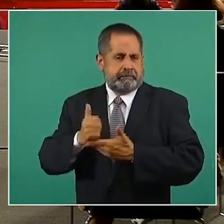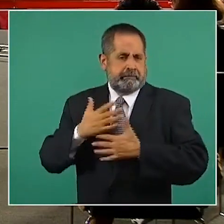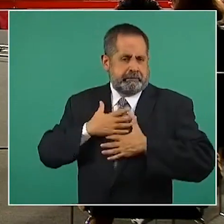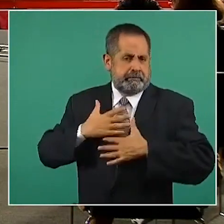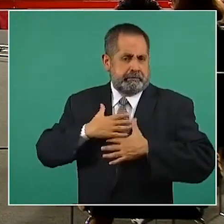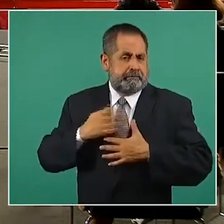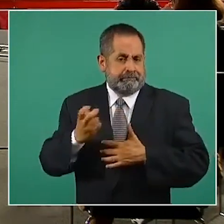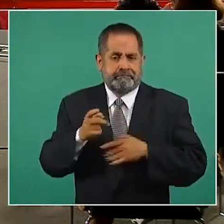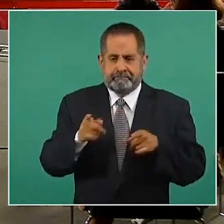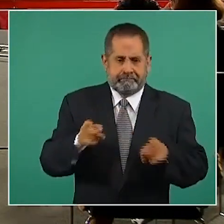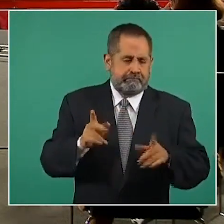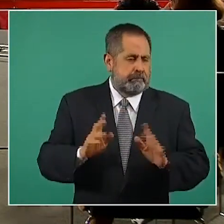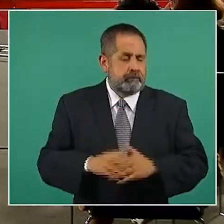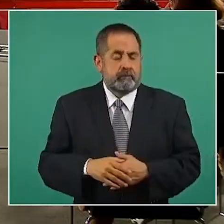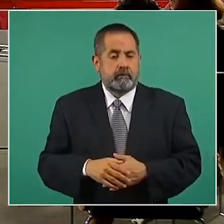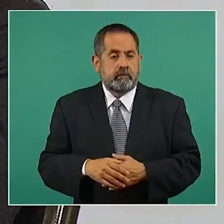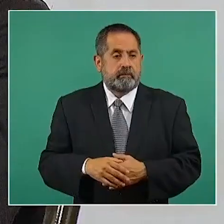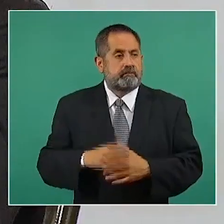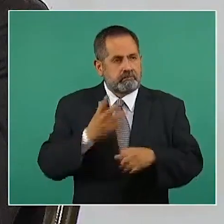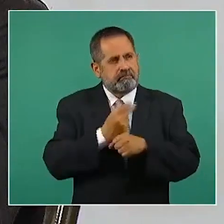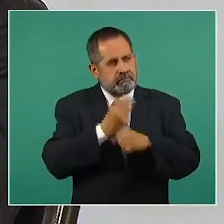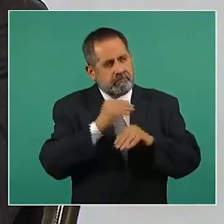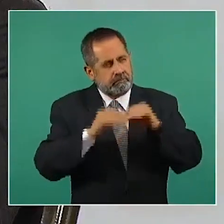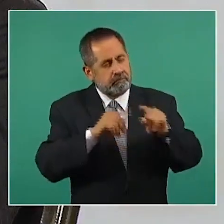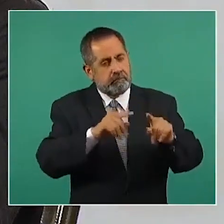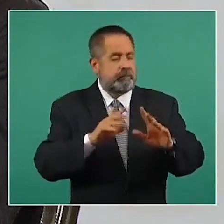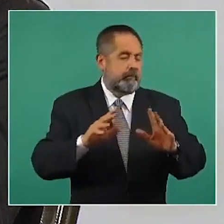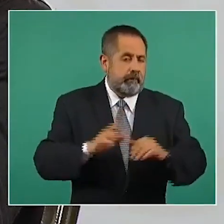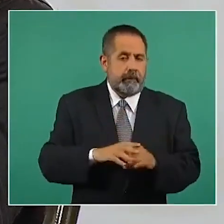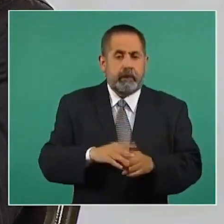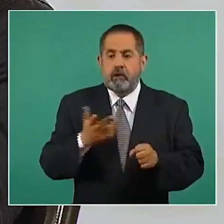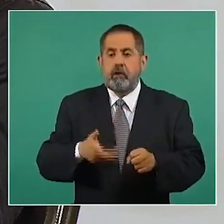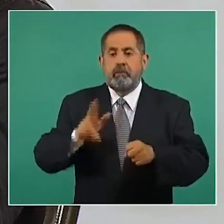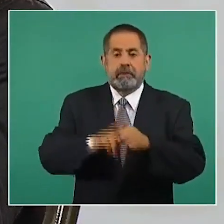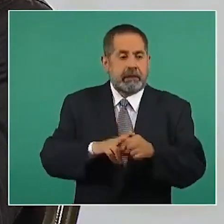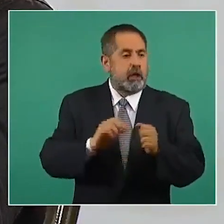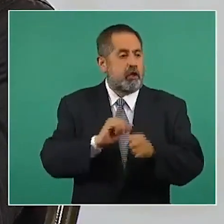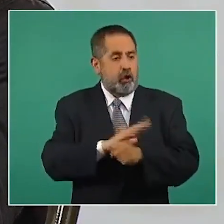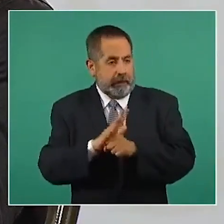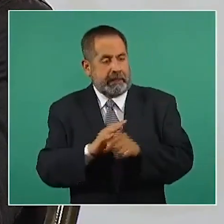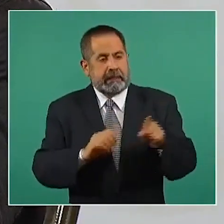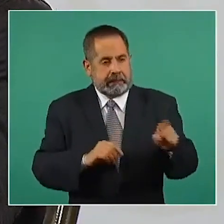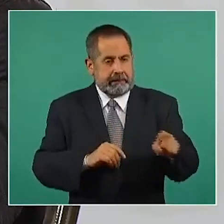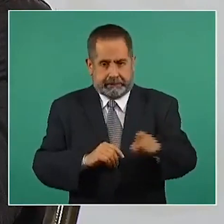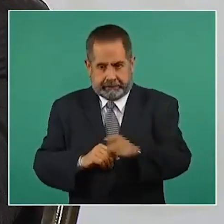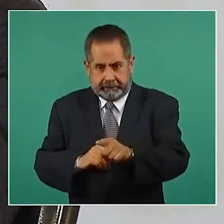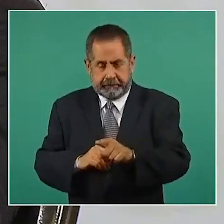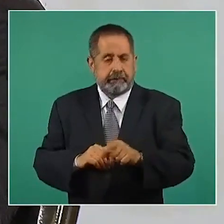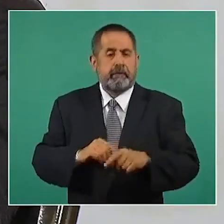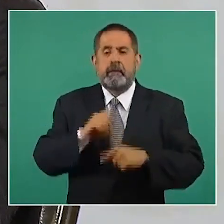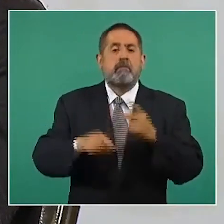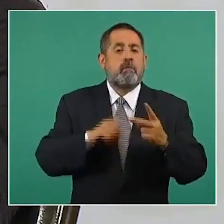En conjunto con los hospitales, la identificación de hospitales COVID, se identificaron desde luego